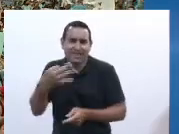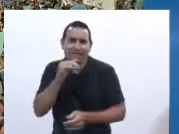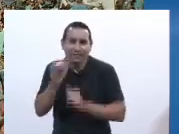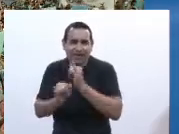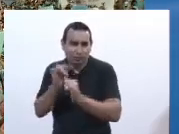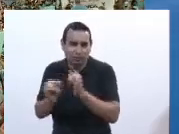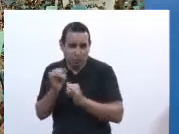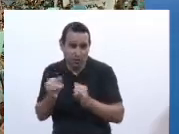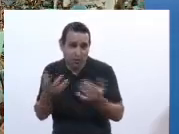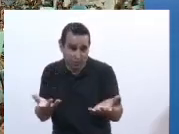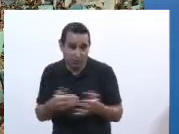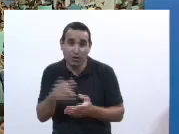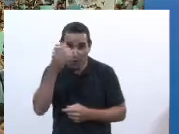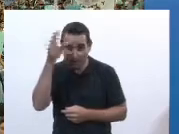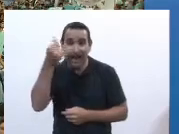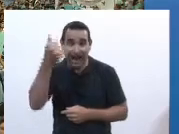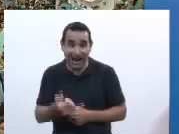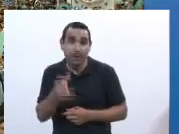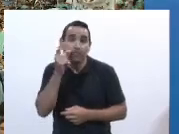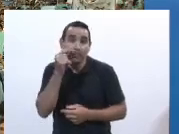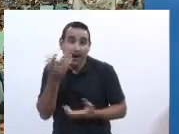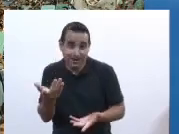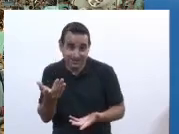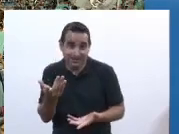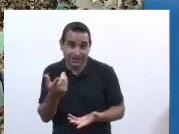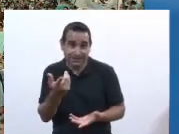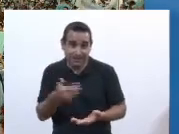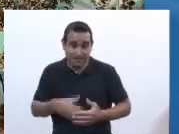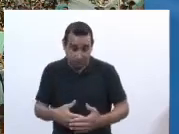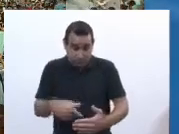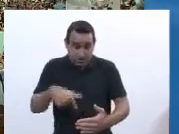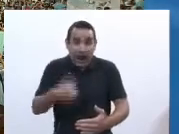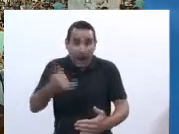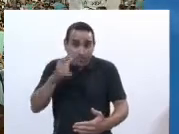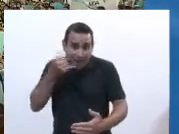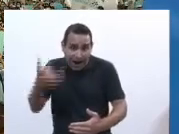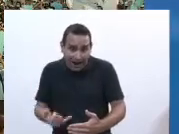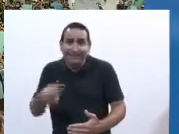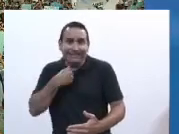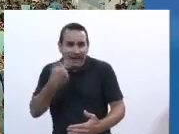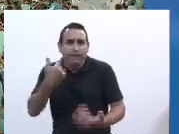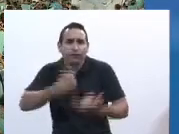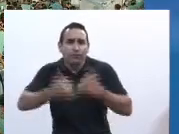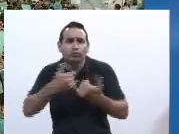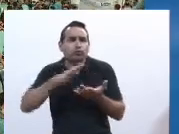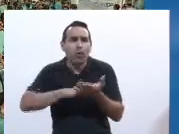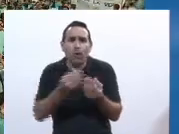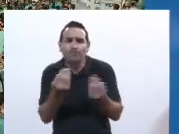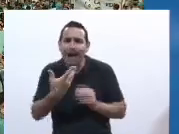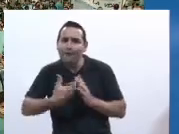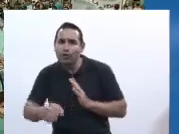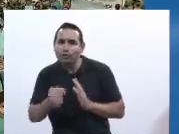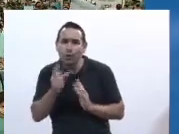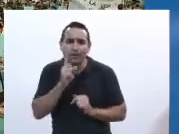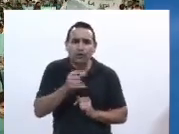no nos olvidemos que también acá hay papás de esas criaturas y quieren informarse sobre los riesgos del aborto